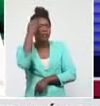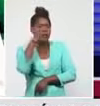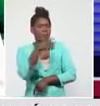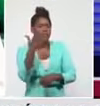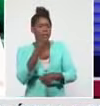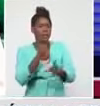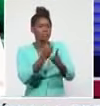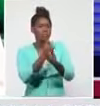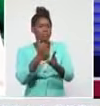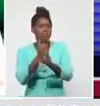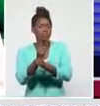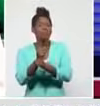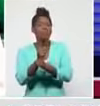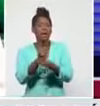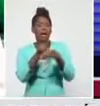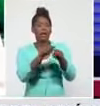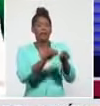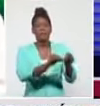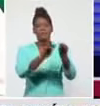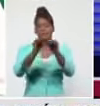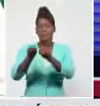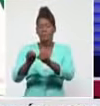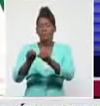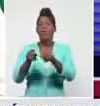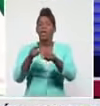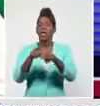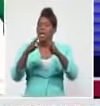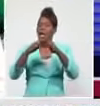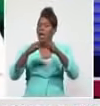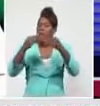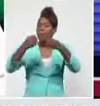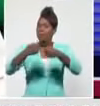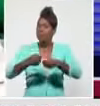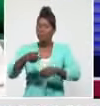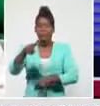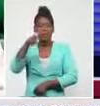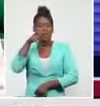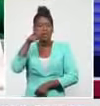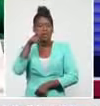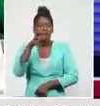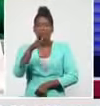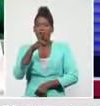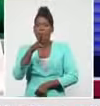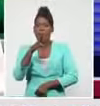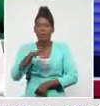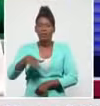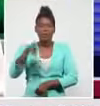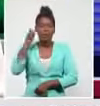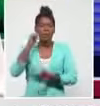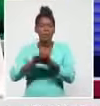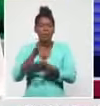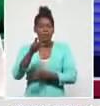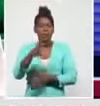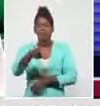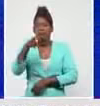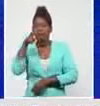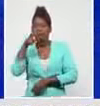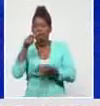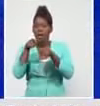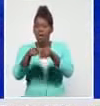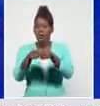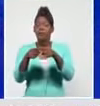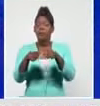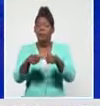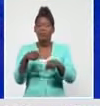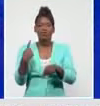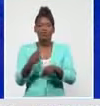se mantienen aislados, se mantienen en ingreso domiciliario en sus domicilios. Por eso el protocolo es el